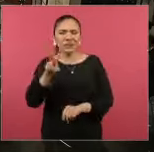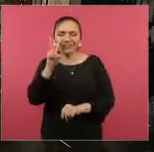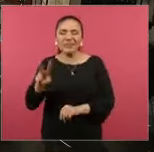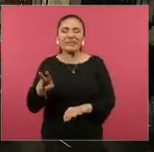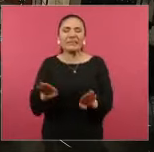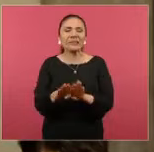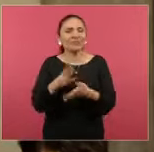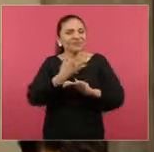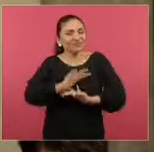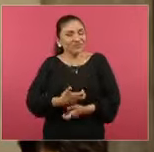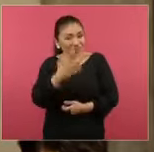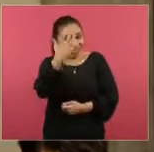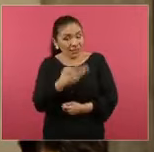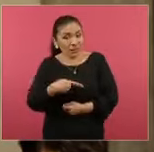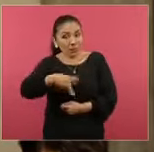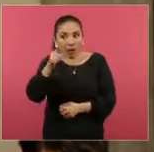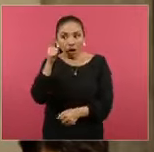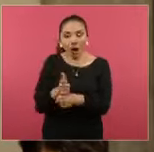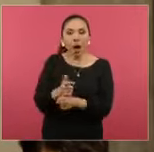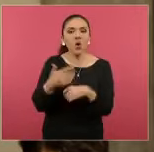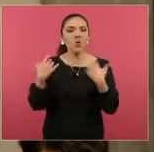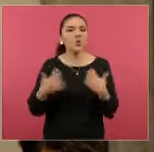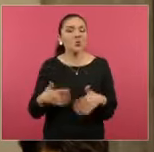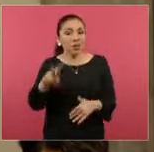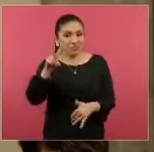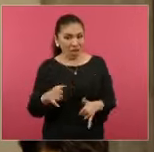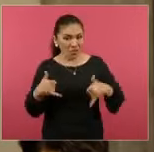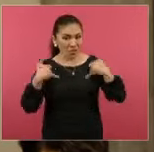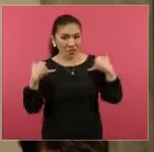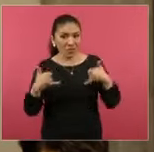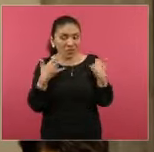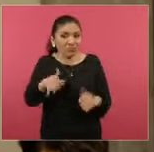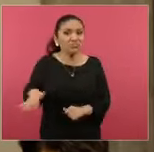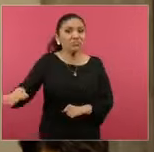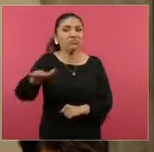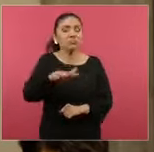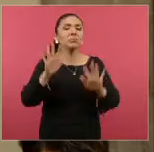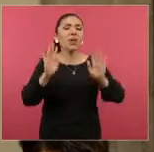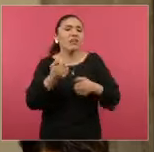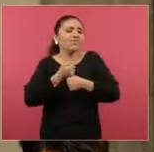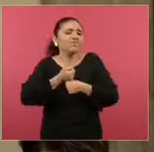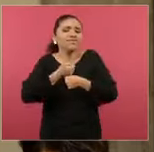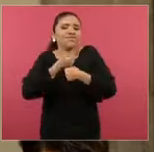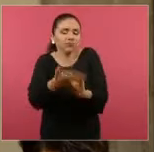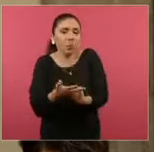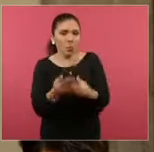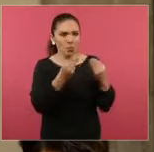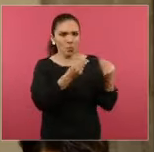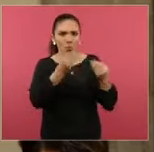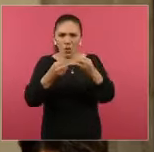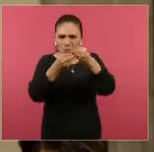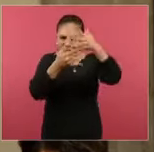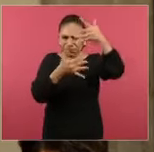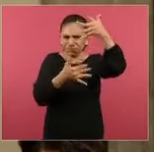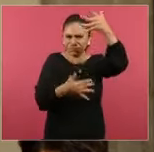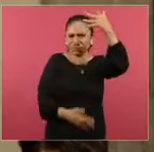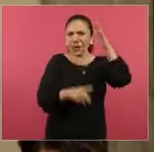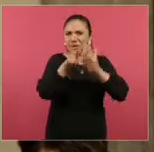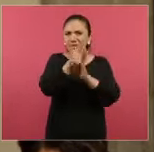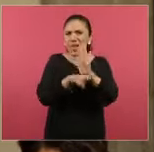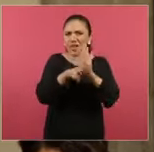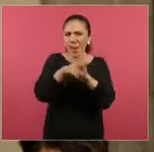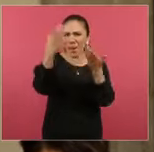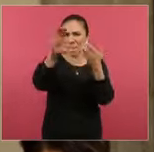pero reveladora, donde pues la juventud se expresaba y eran una gran cantidad de videos donde